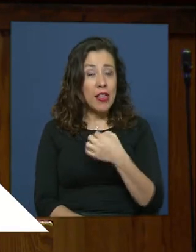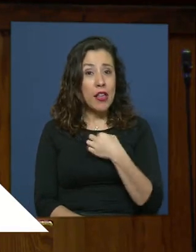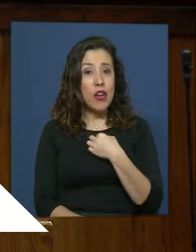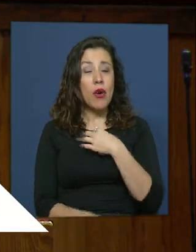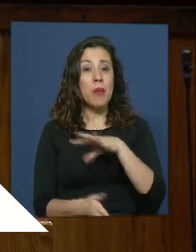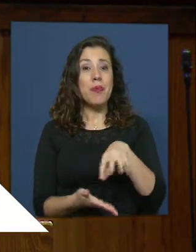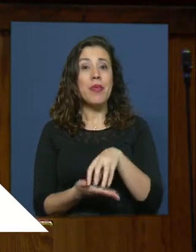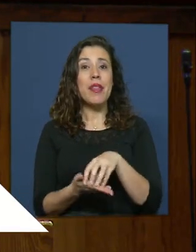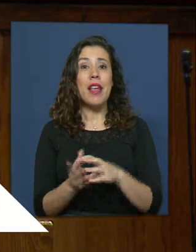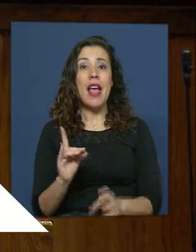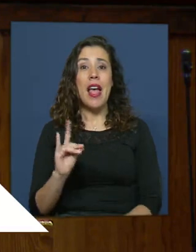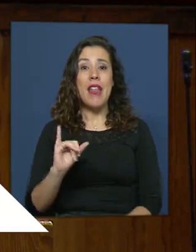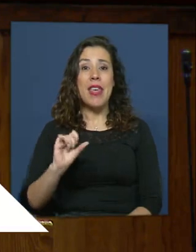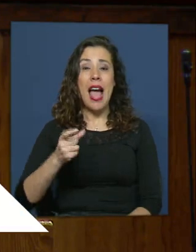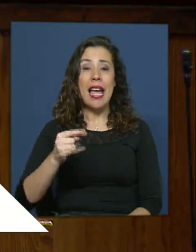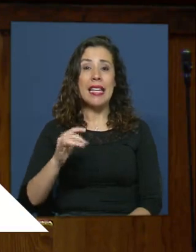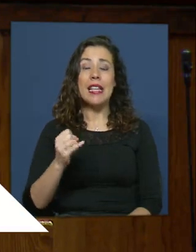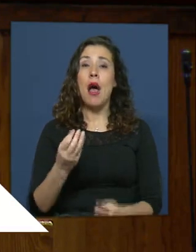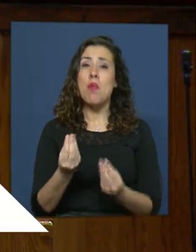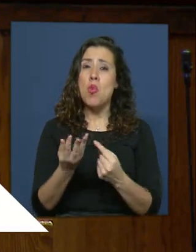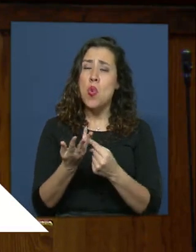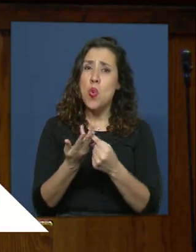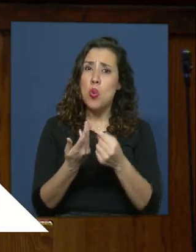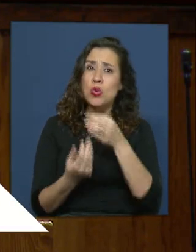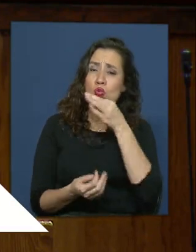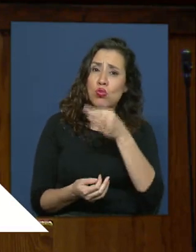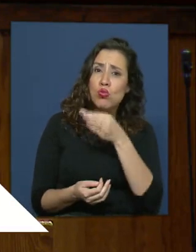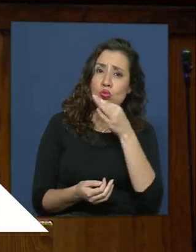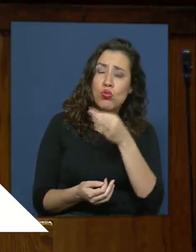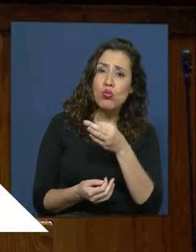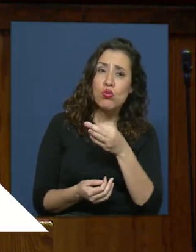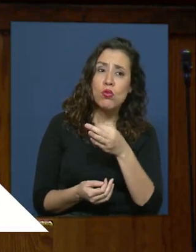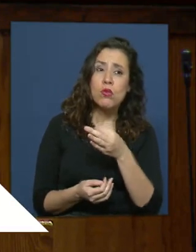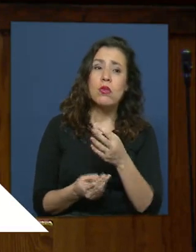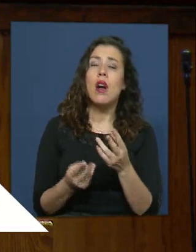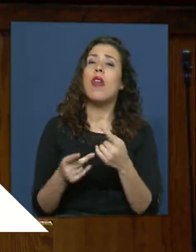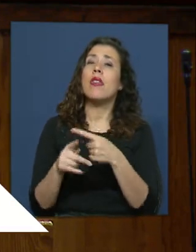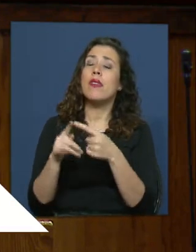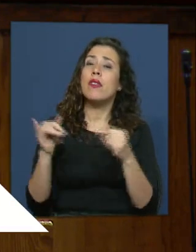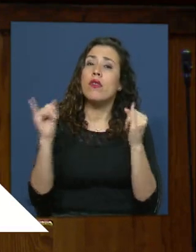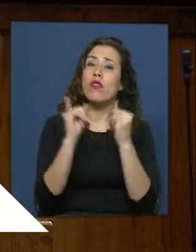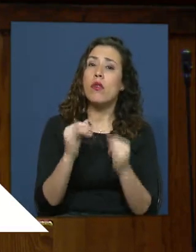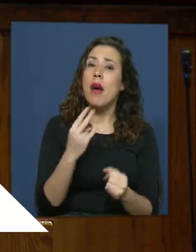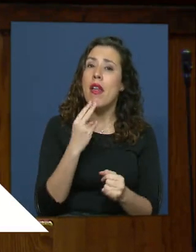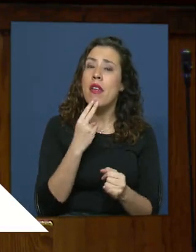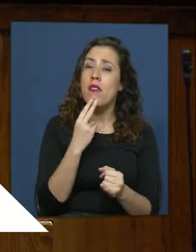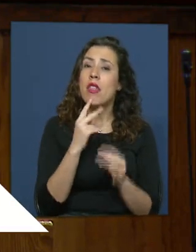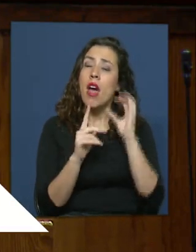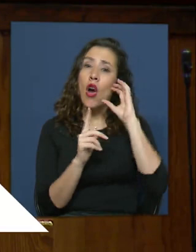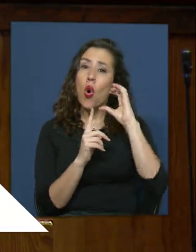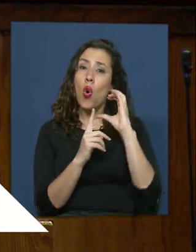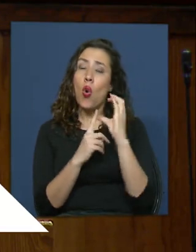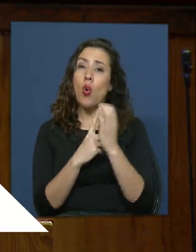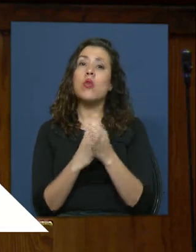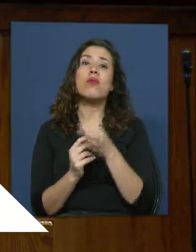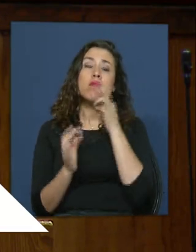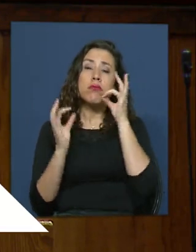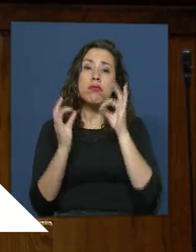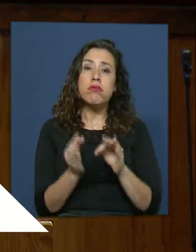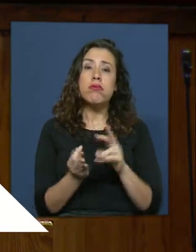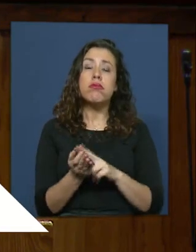pueblo de Aguita, existen diversos testimonios que señalan la pervivencia de formas de vida y de patrones culturales que testimonian